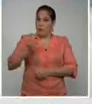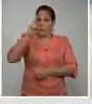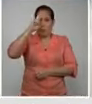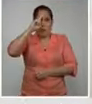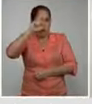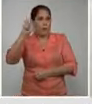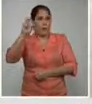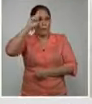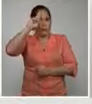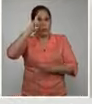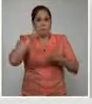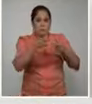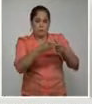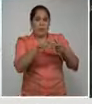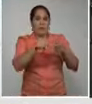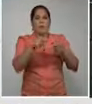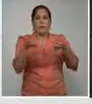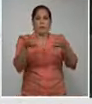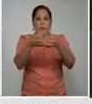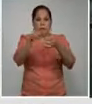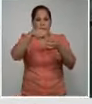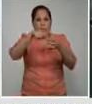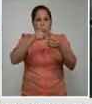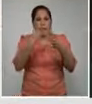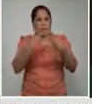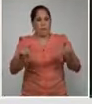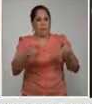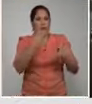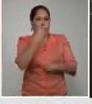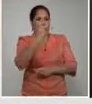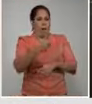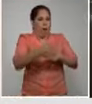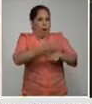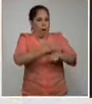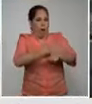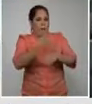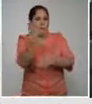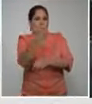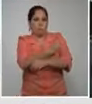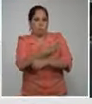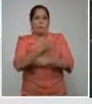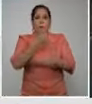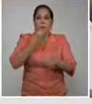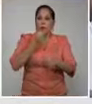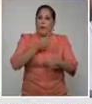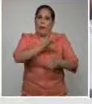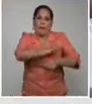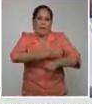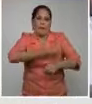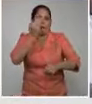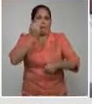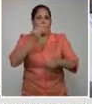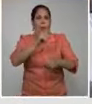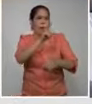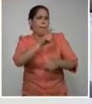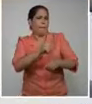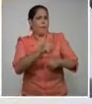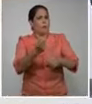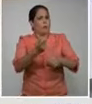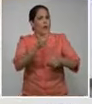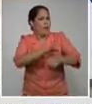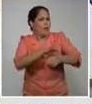equipos de investigación preparados que permitieran evaluar a los sujetos antes de entrar a la vacunación, consultar cada una de las enfermedades